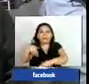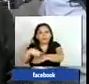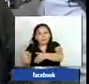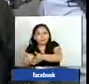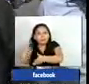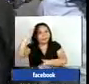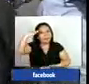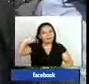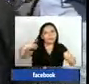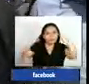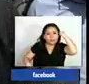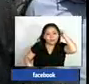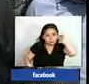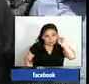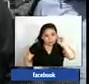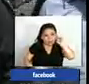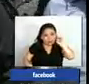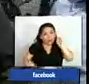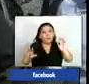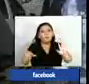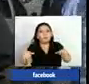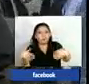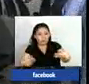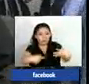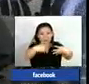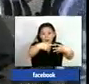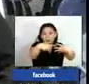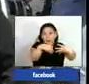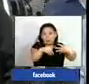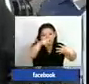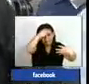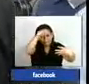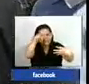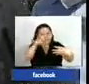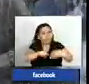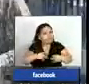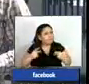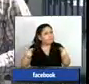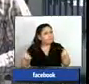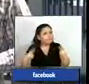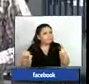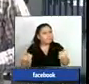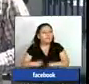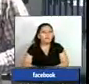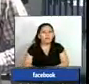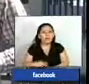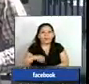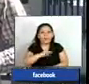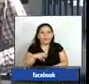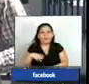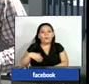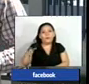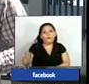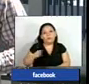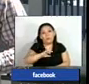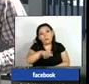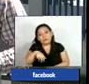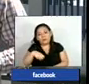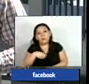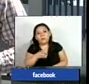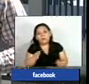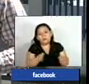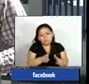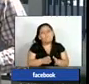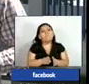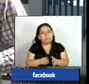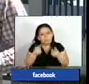diputadas, para que este decreto sea aprobado a la brevedad posible. Los empresarios del transporte público están dispuestos